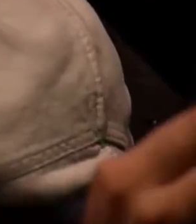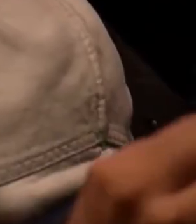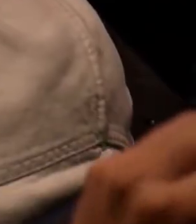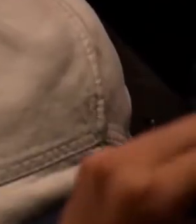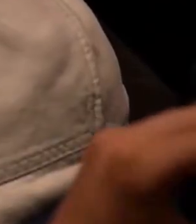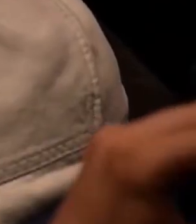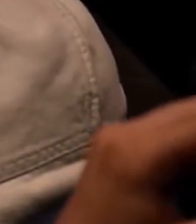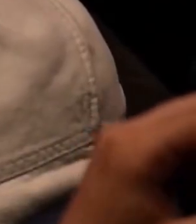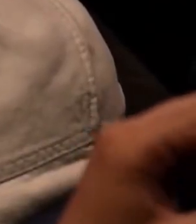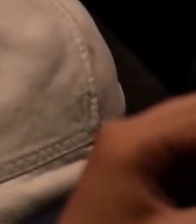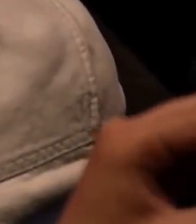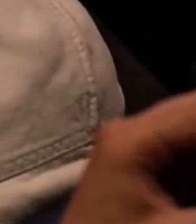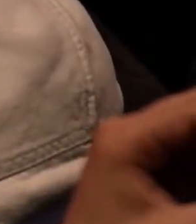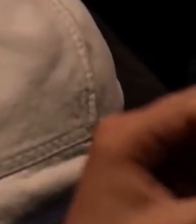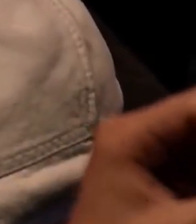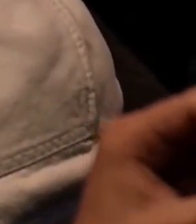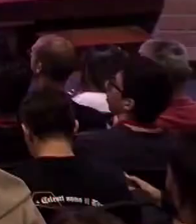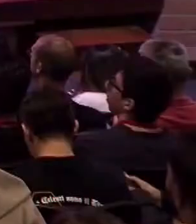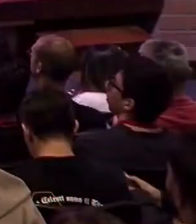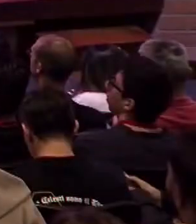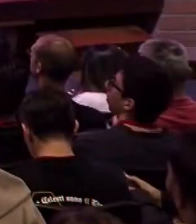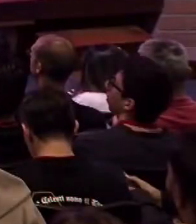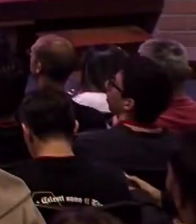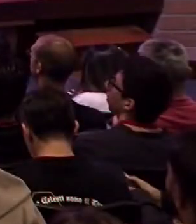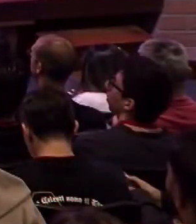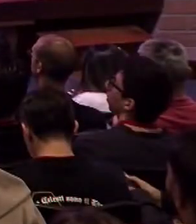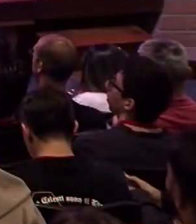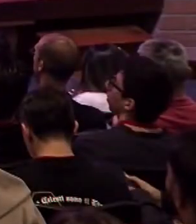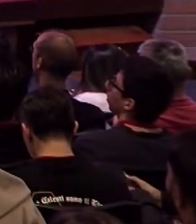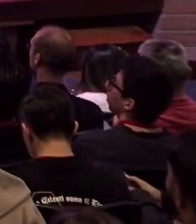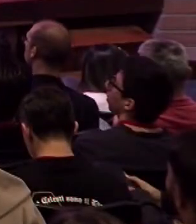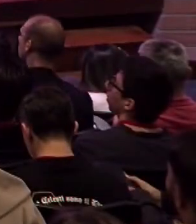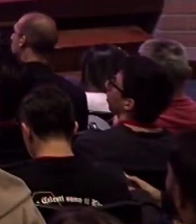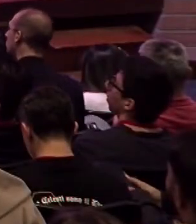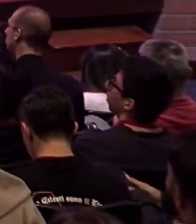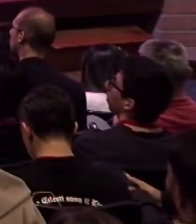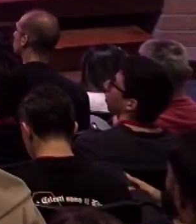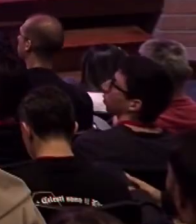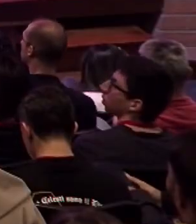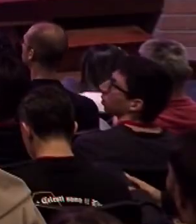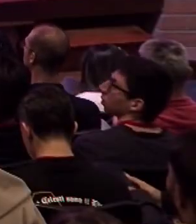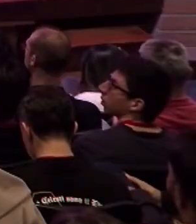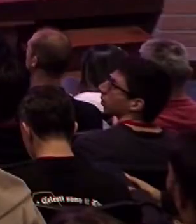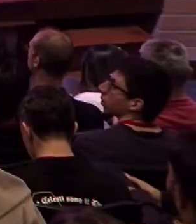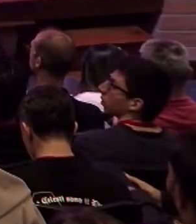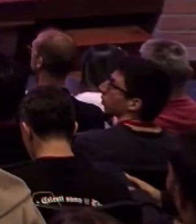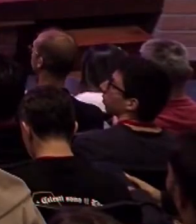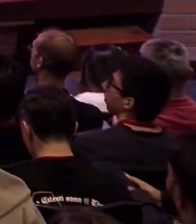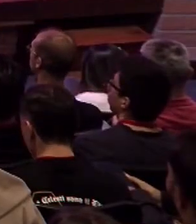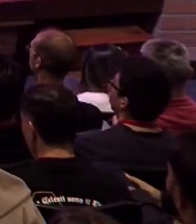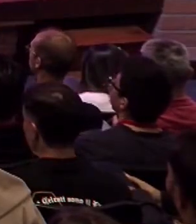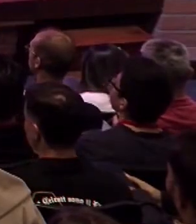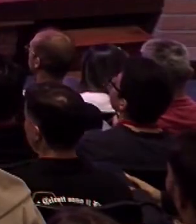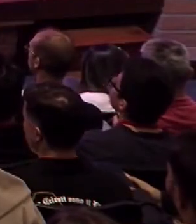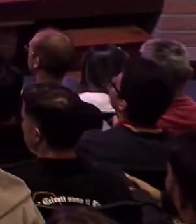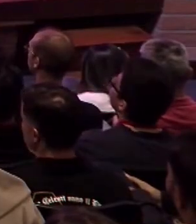una inteligencia artificial general. Ok, bueno, varias cosas alrededor de esto. El